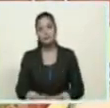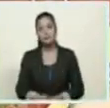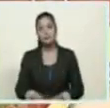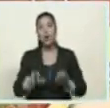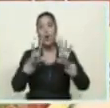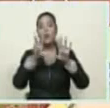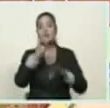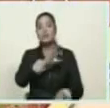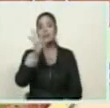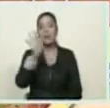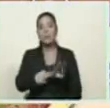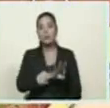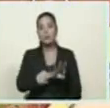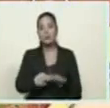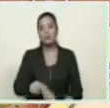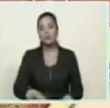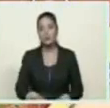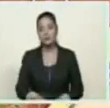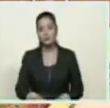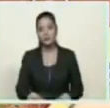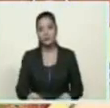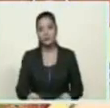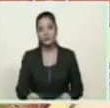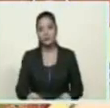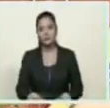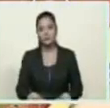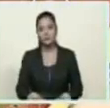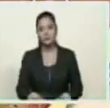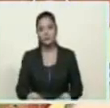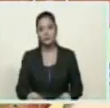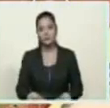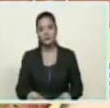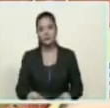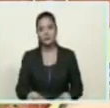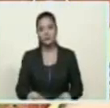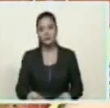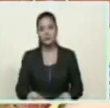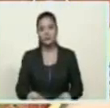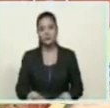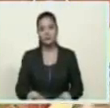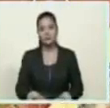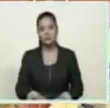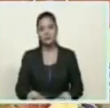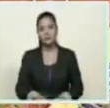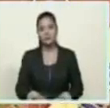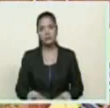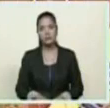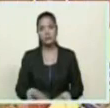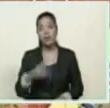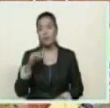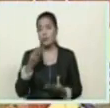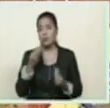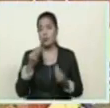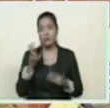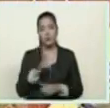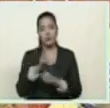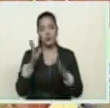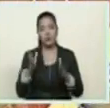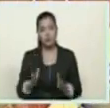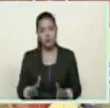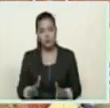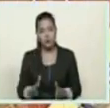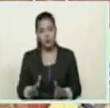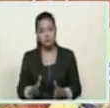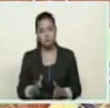80 por ciento más sin contar que había miles de venezolanos que